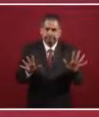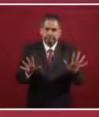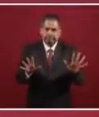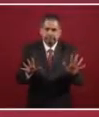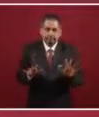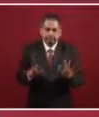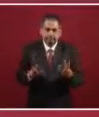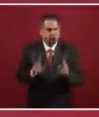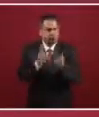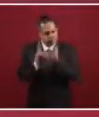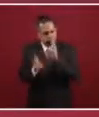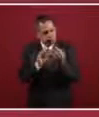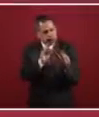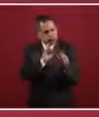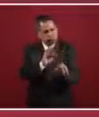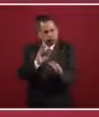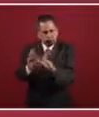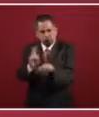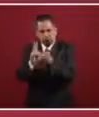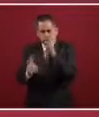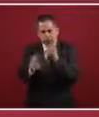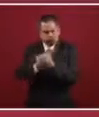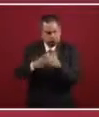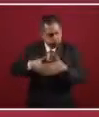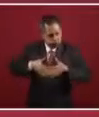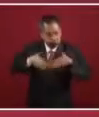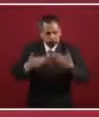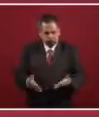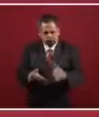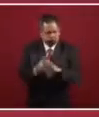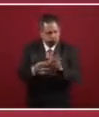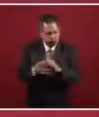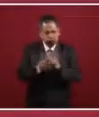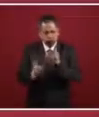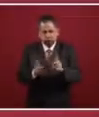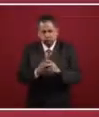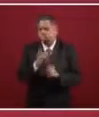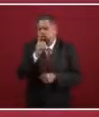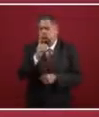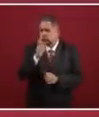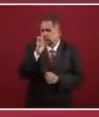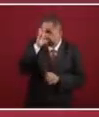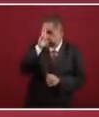y hablar con toda franqueza, nada más con respeto.